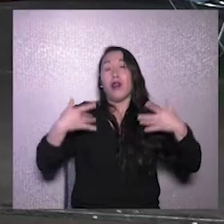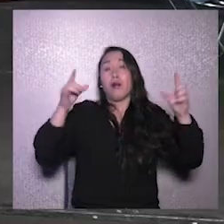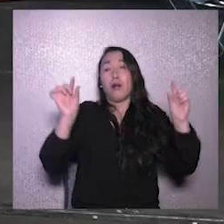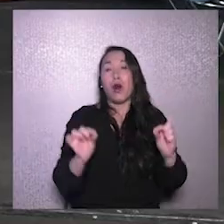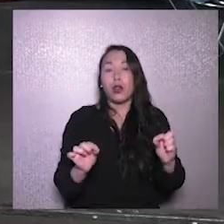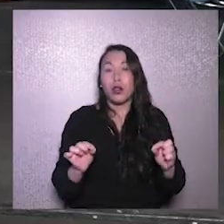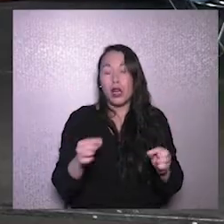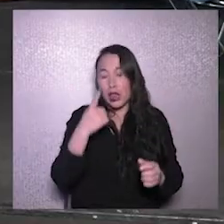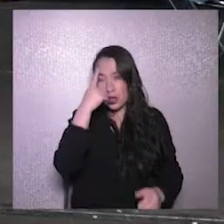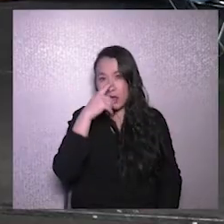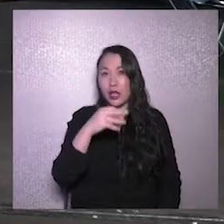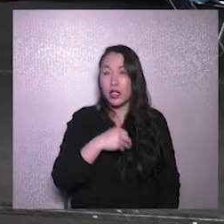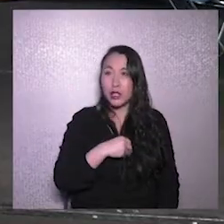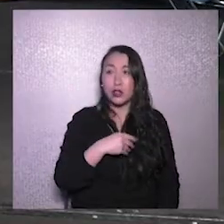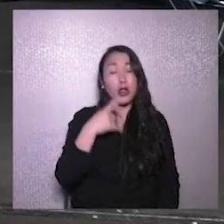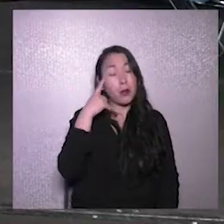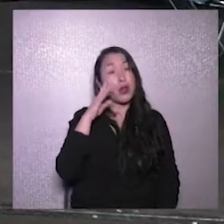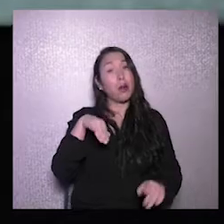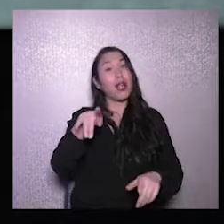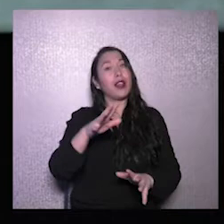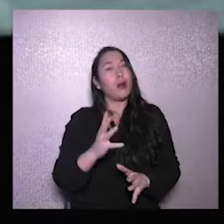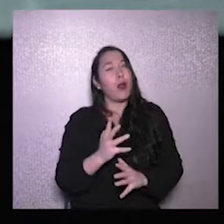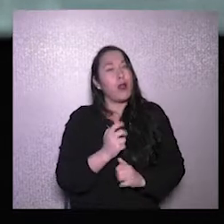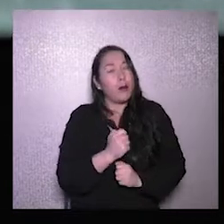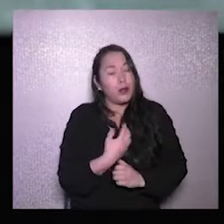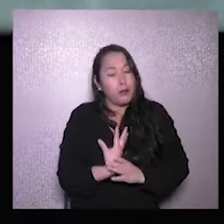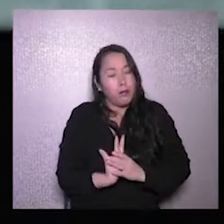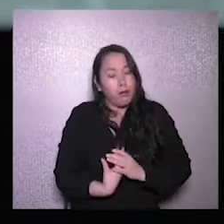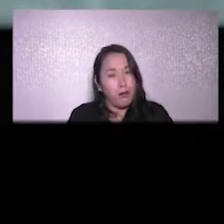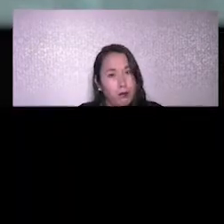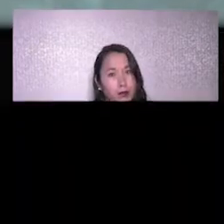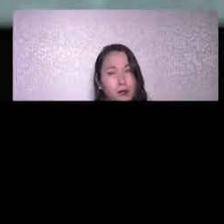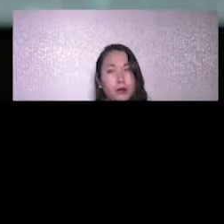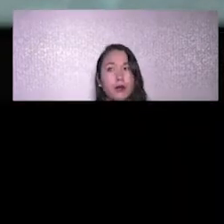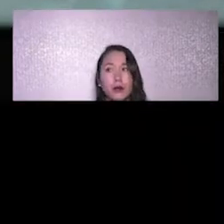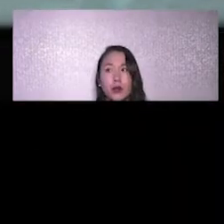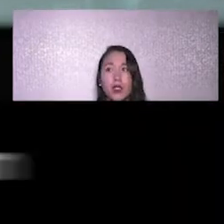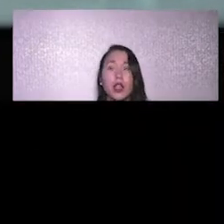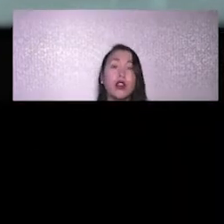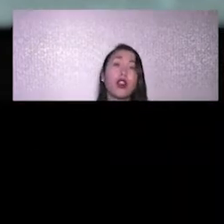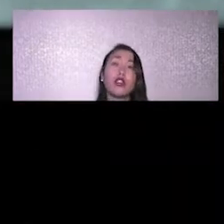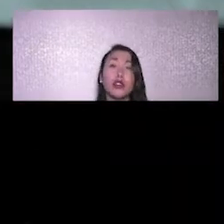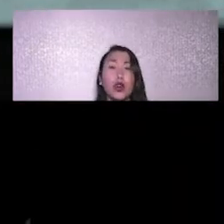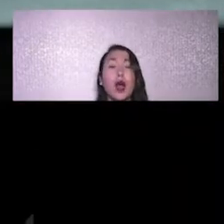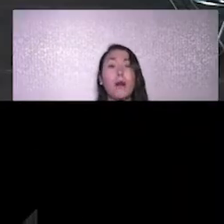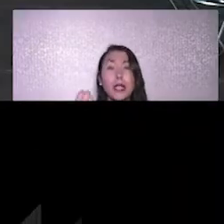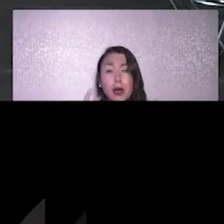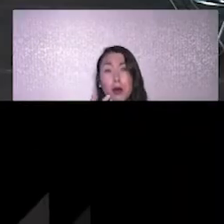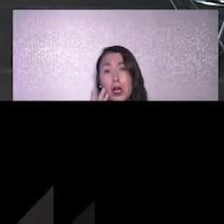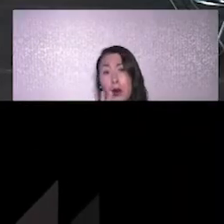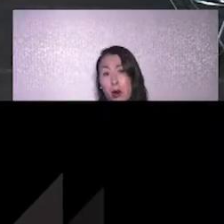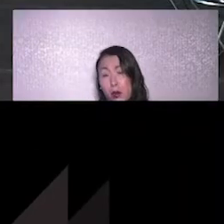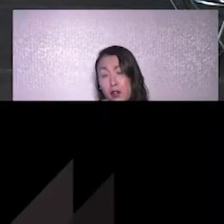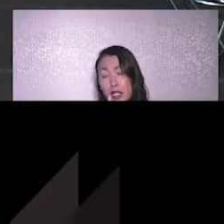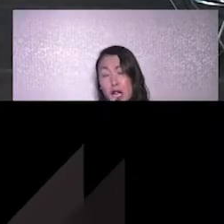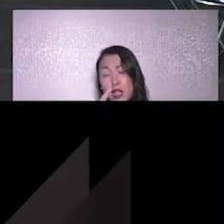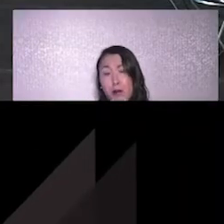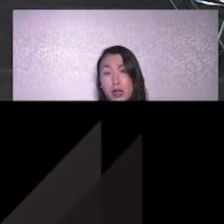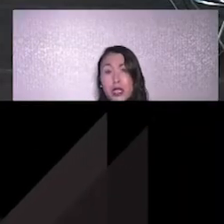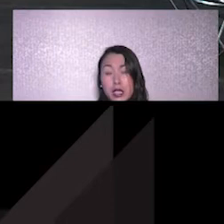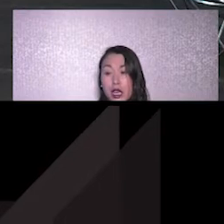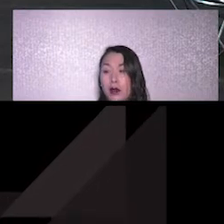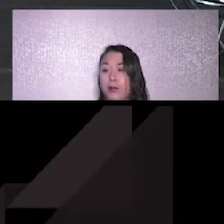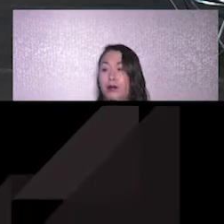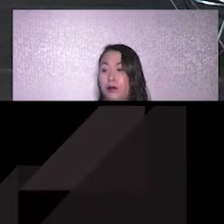mira, eventualmente puede tener una depresión. Y dentro de lo que nosotros aprendemos en la escuela de medicina es que los pacientes se